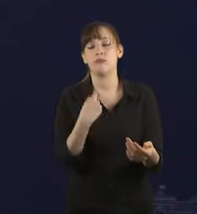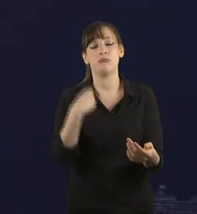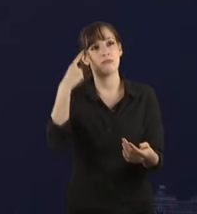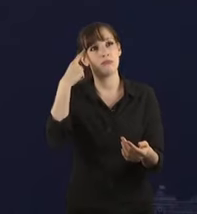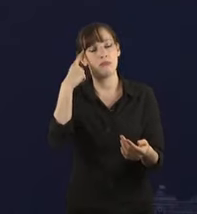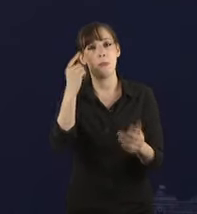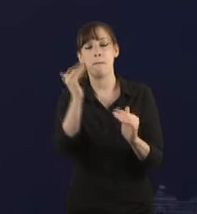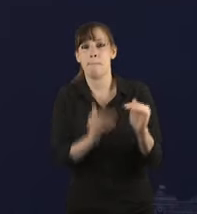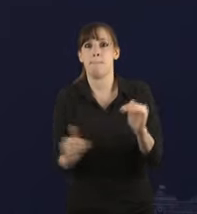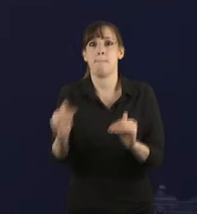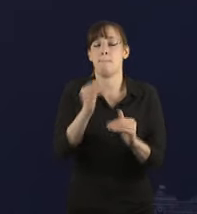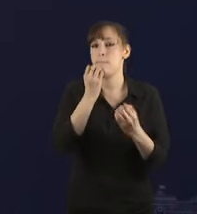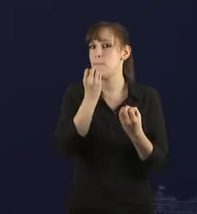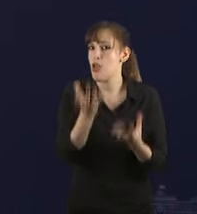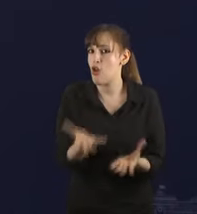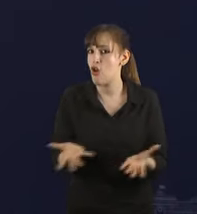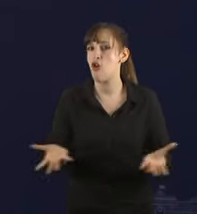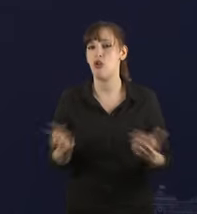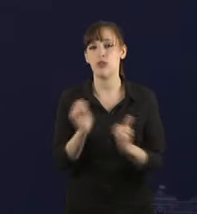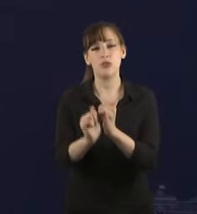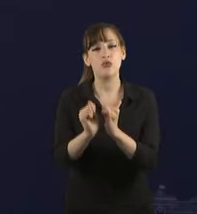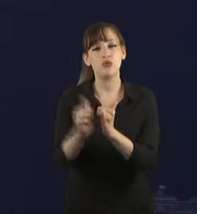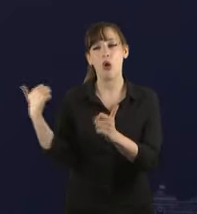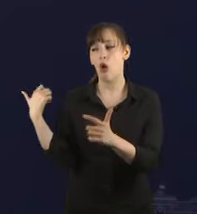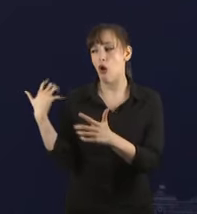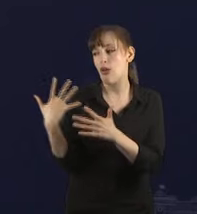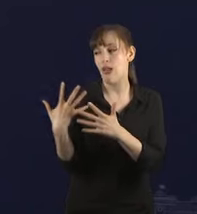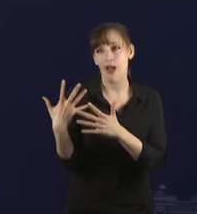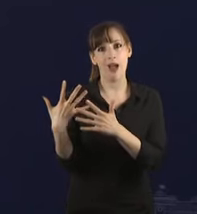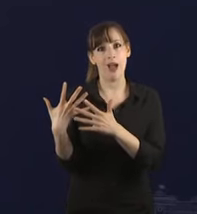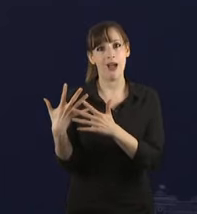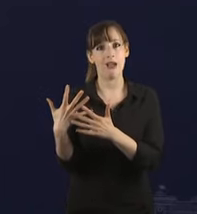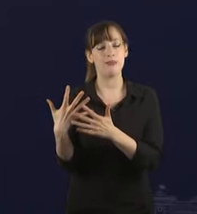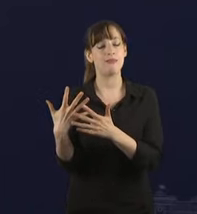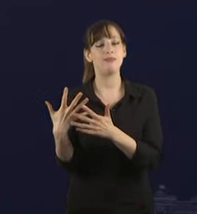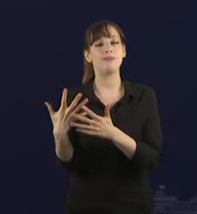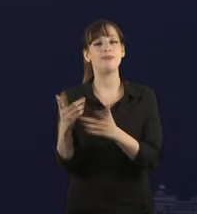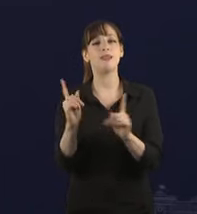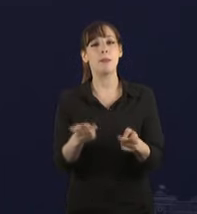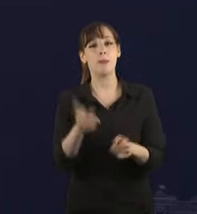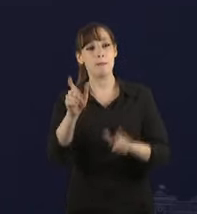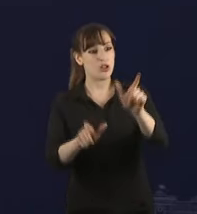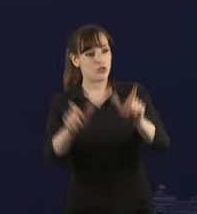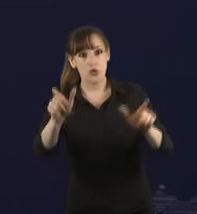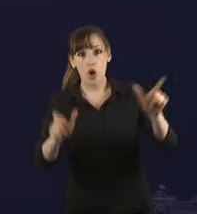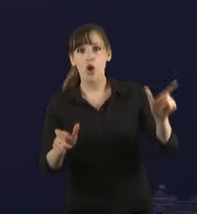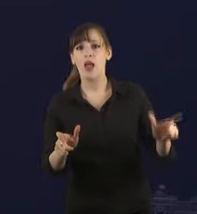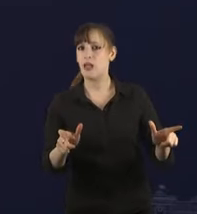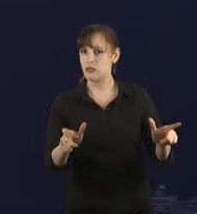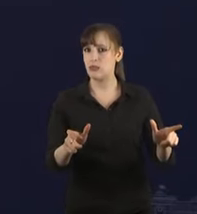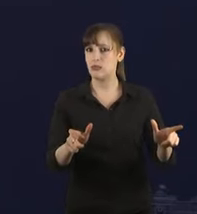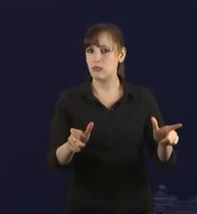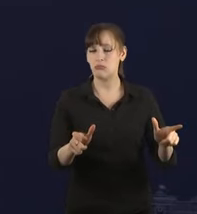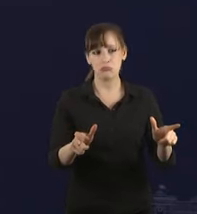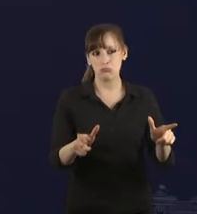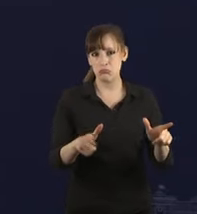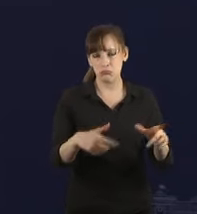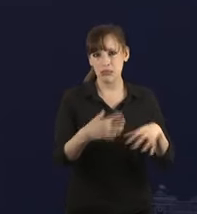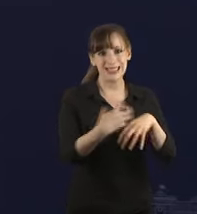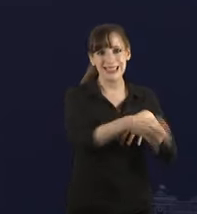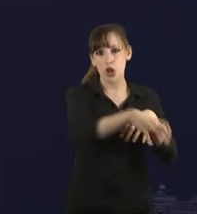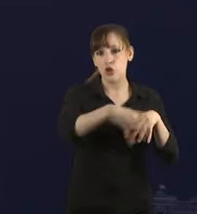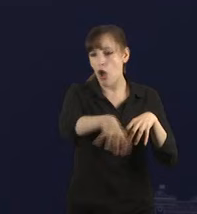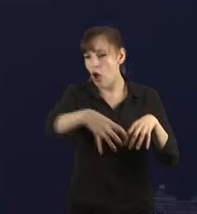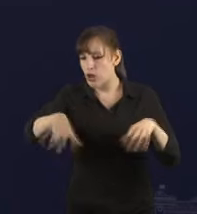que es histórica sino que además hemos recibido las sugerencias como lo hemos dicho siempre las sugerencias de todos los que quisieron